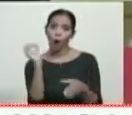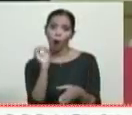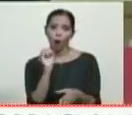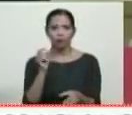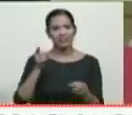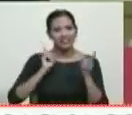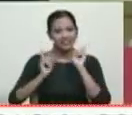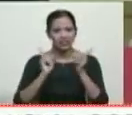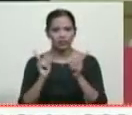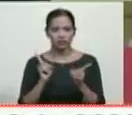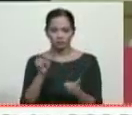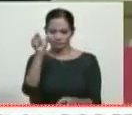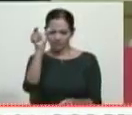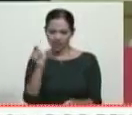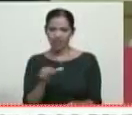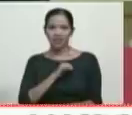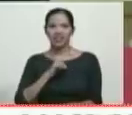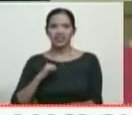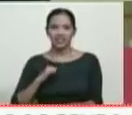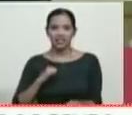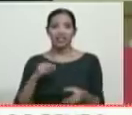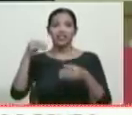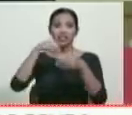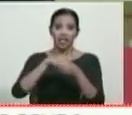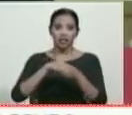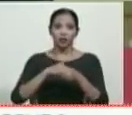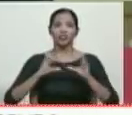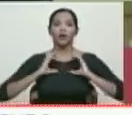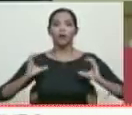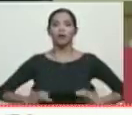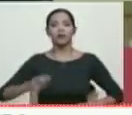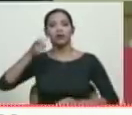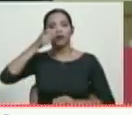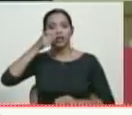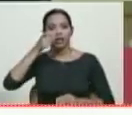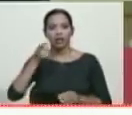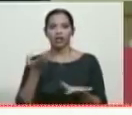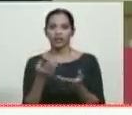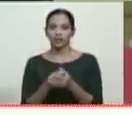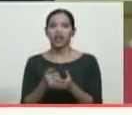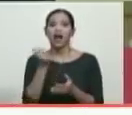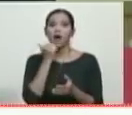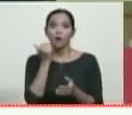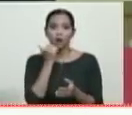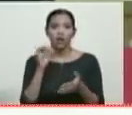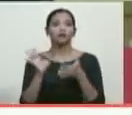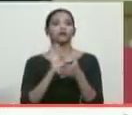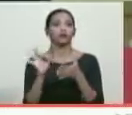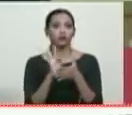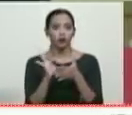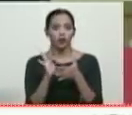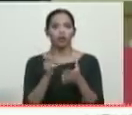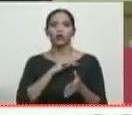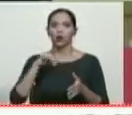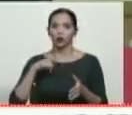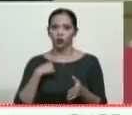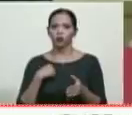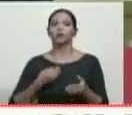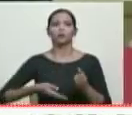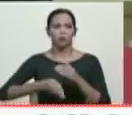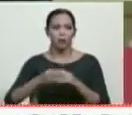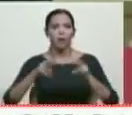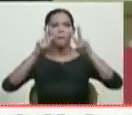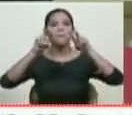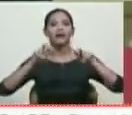individualidades que dentro de cuerpos de seguridad estén sobrepasándose en sus funciones, y nosotros mandamos a investigar a